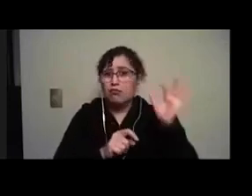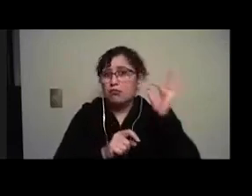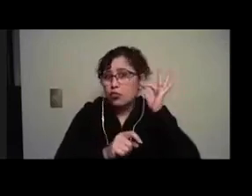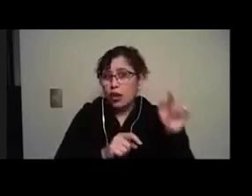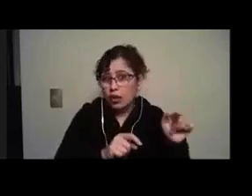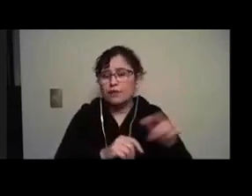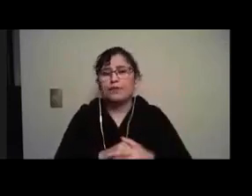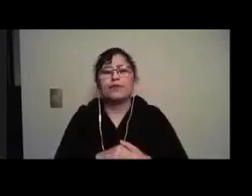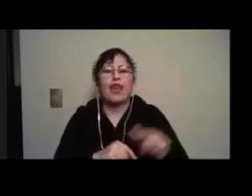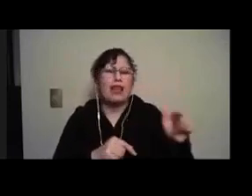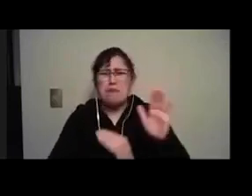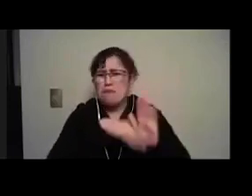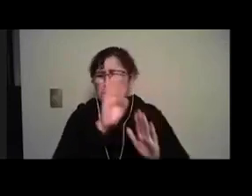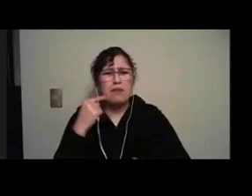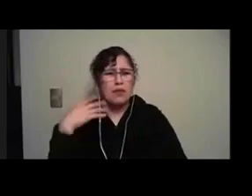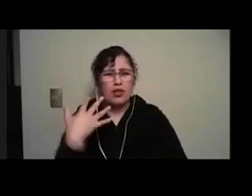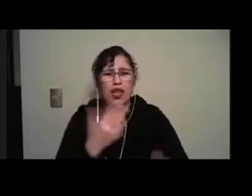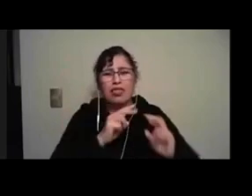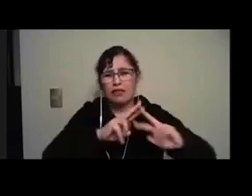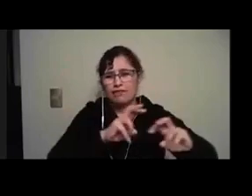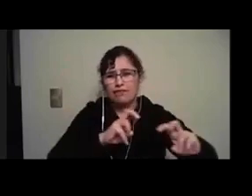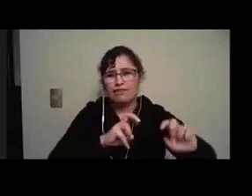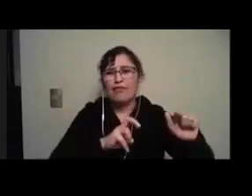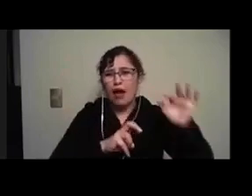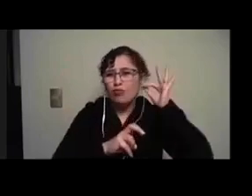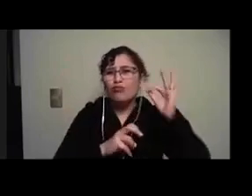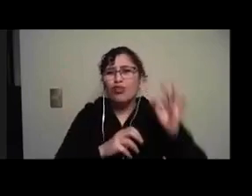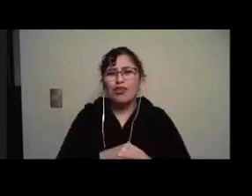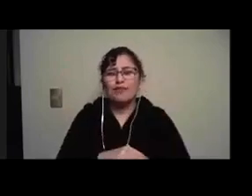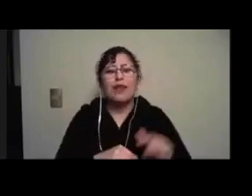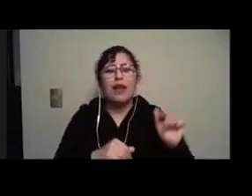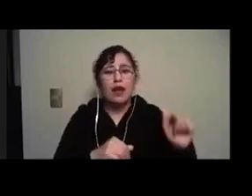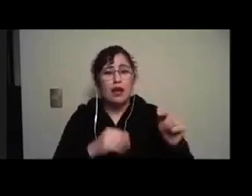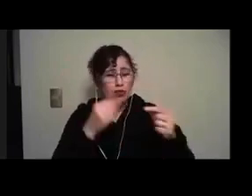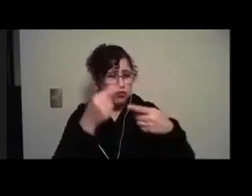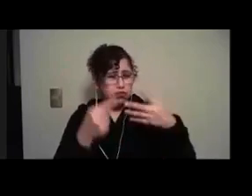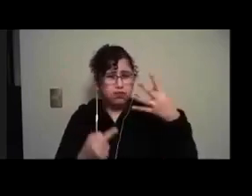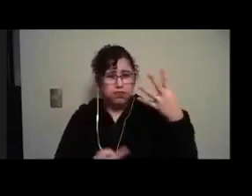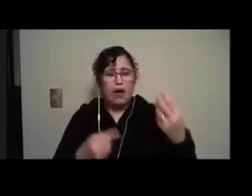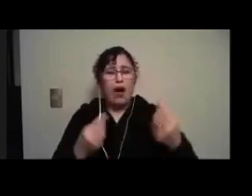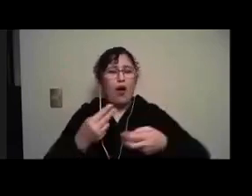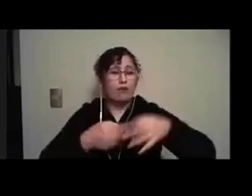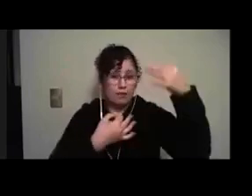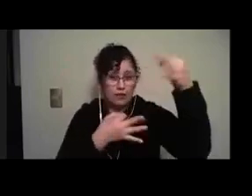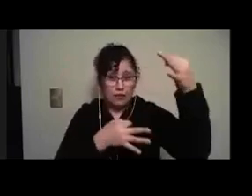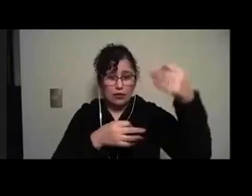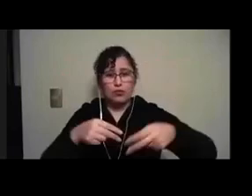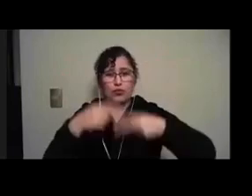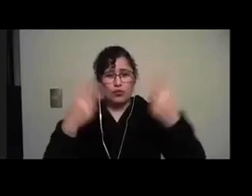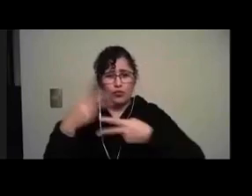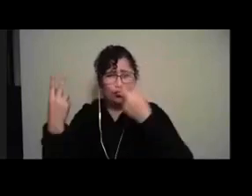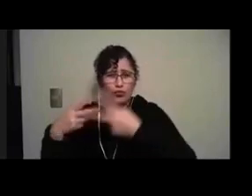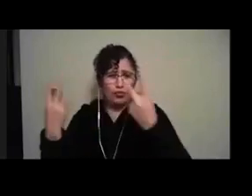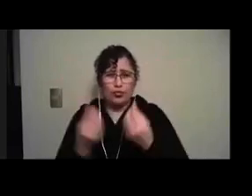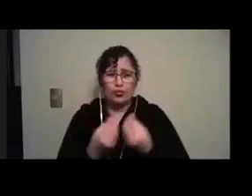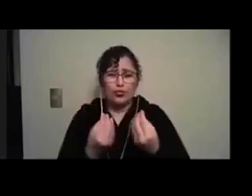referente, yo creo que más importante en el área, ¿ya? Con un sinnúmero de publicaciones, de investigaciones, de presentaciones